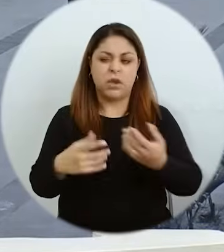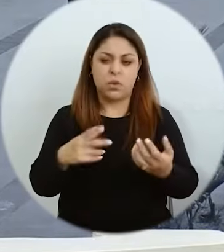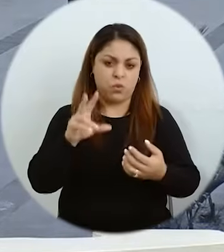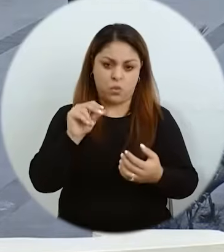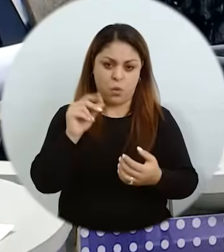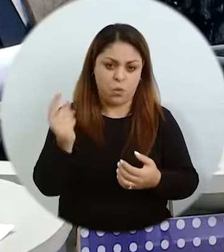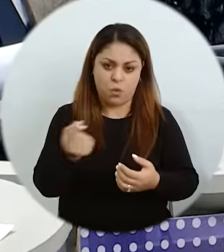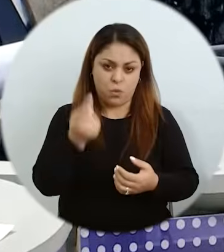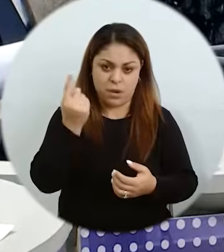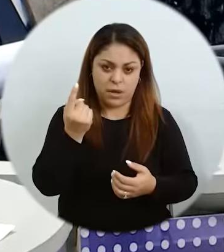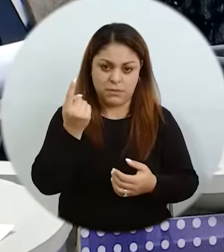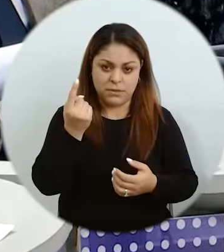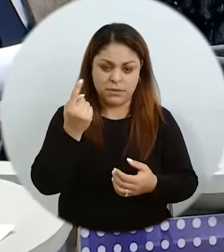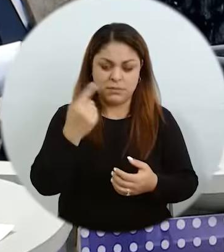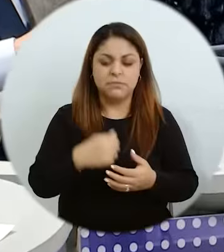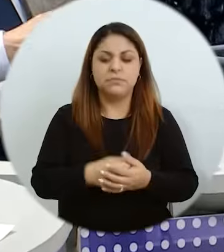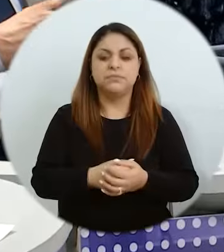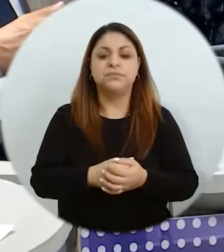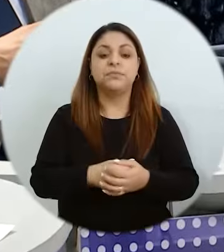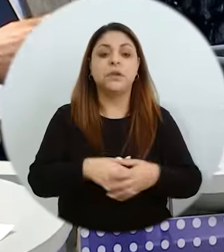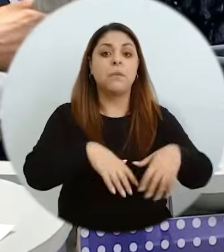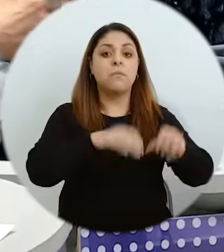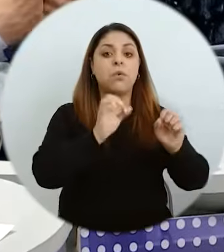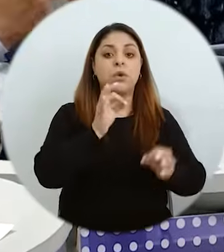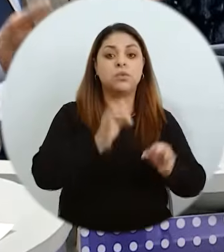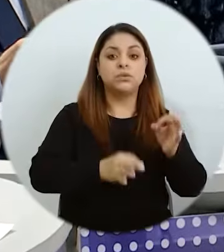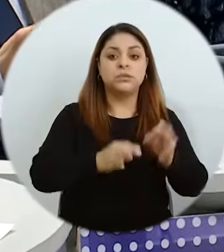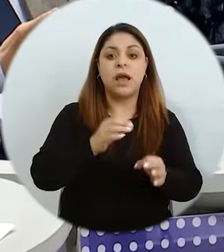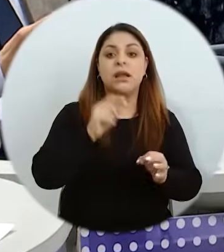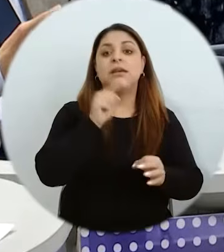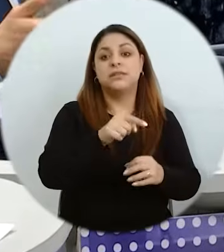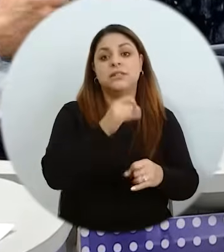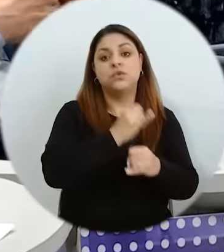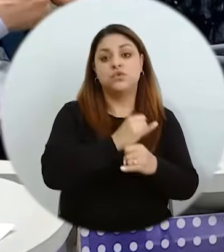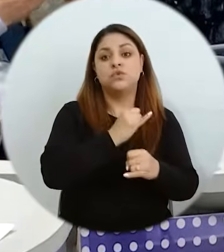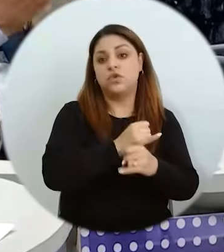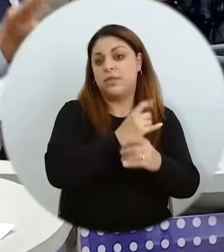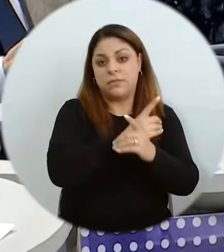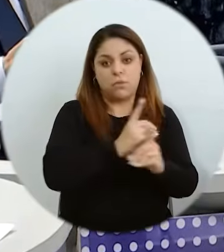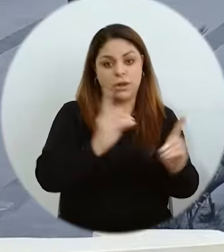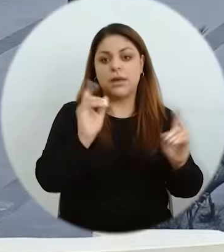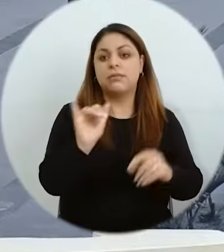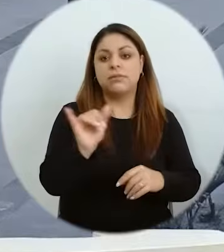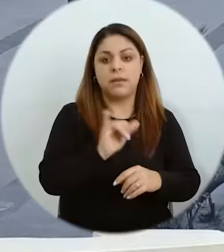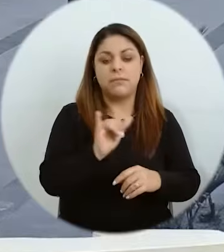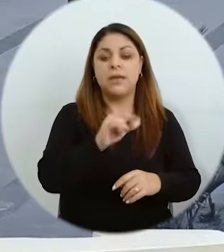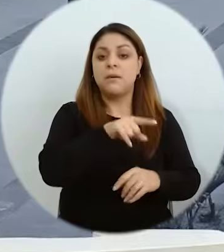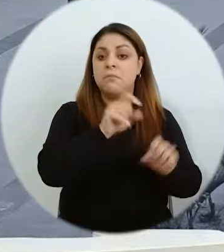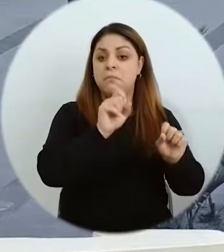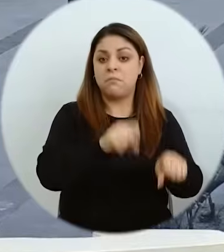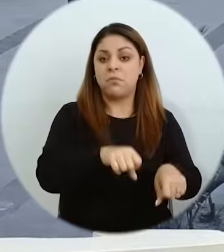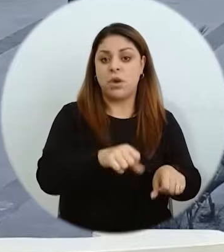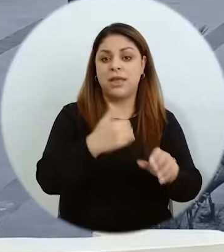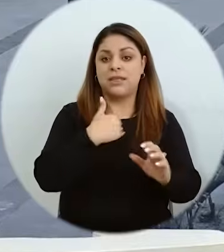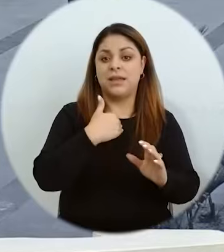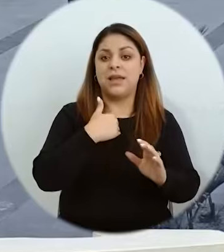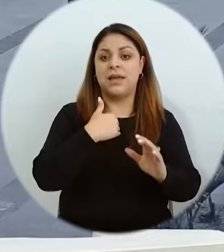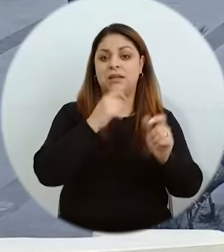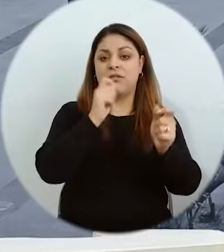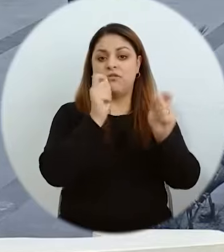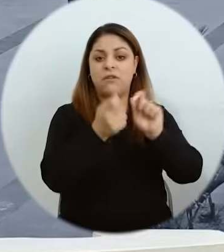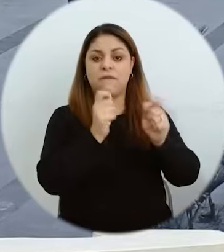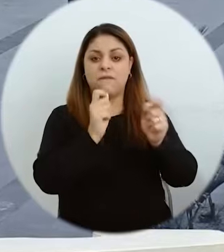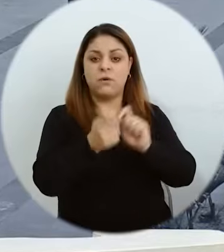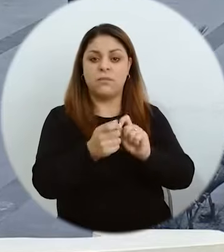Ahora, también el Poder Judicial está obligado, como institución en democracia, a acometer reformas que permitan que